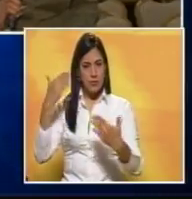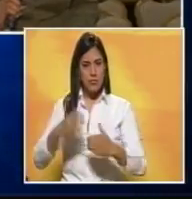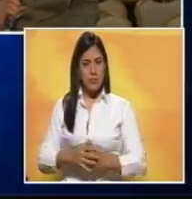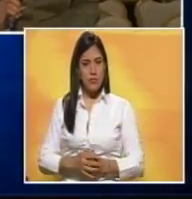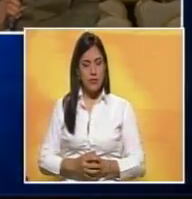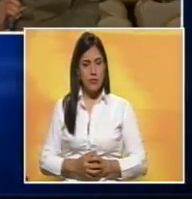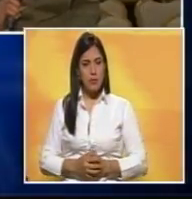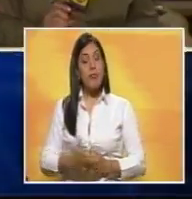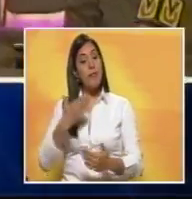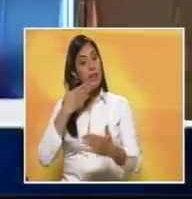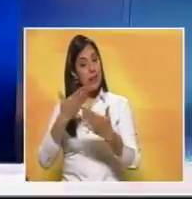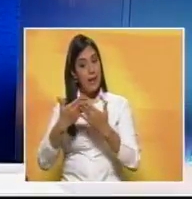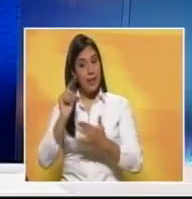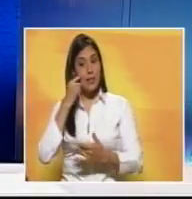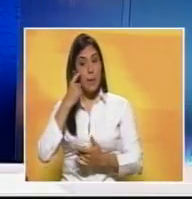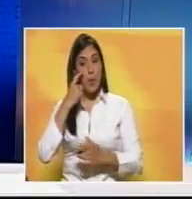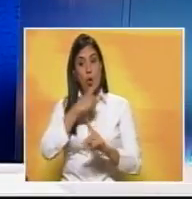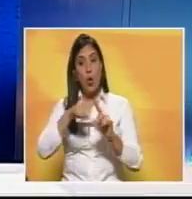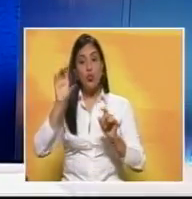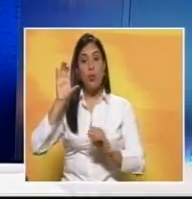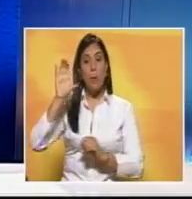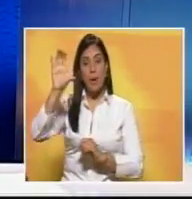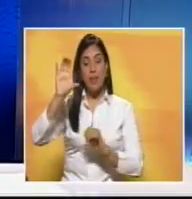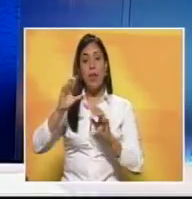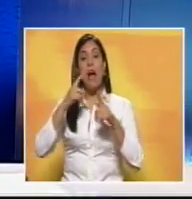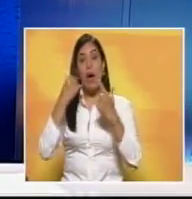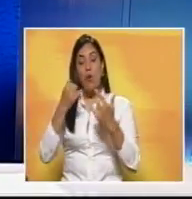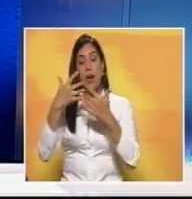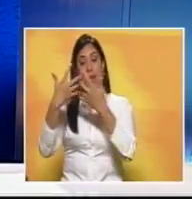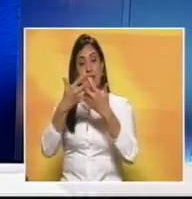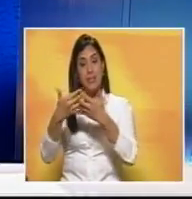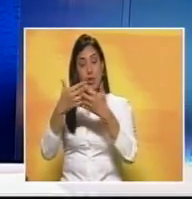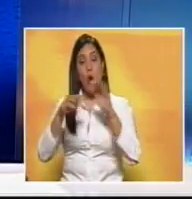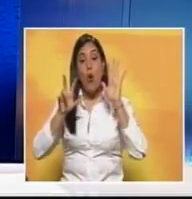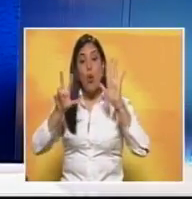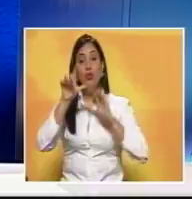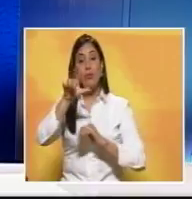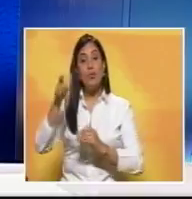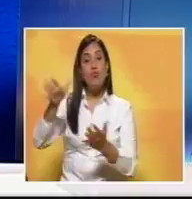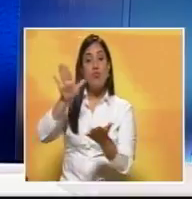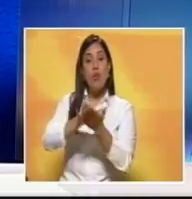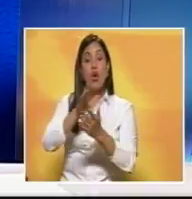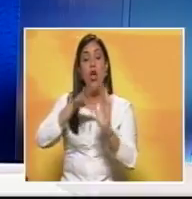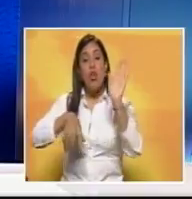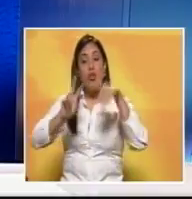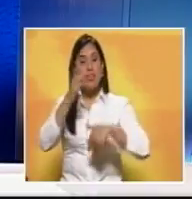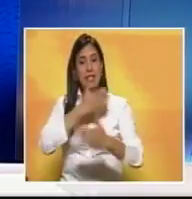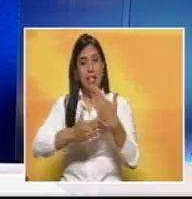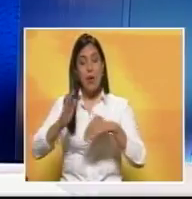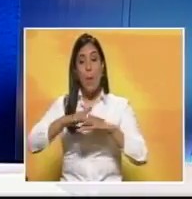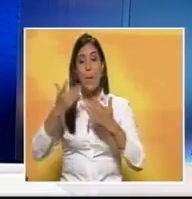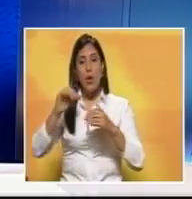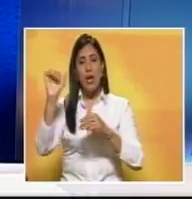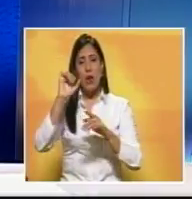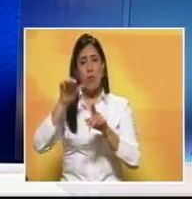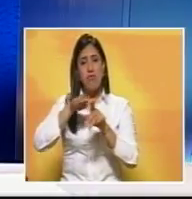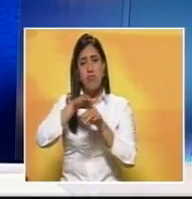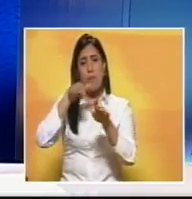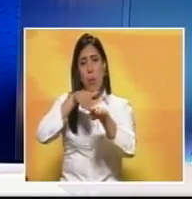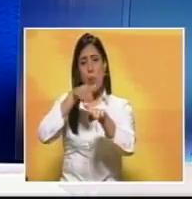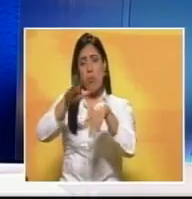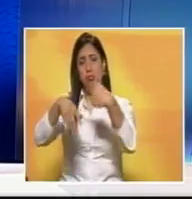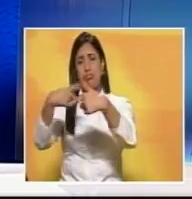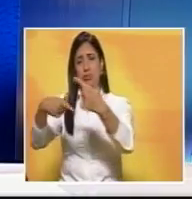meridiana. Gracias, Maoli. Más allá de nuestras fronteras, en Estados Unidos, 8 personas murieron y 12 resultaron heridas tras un arrollamiento